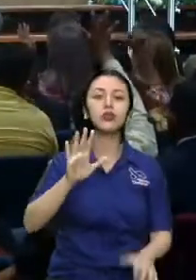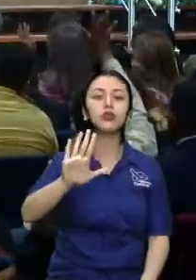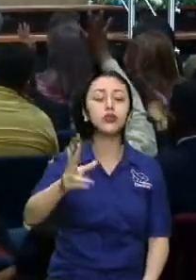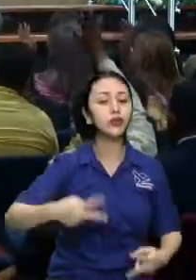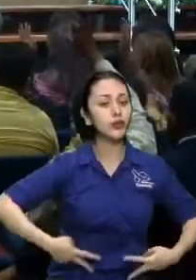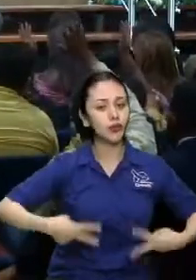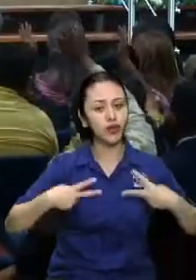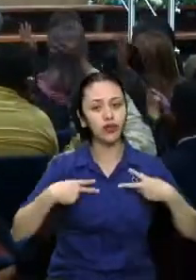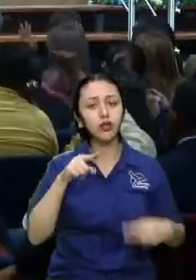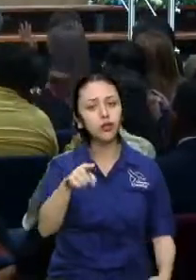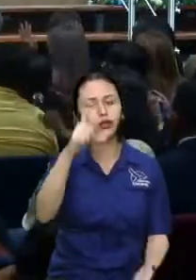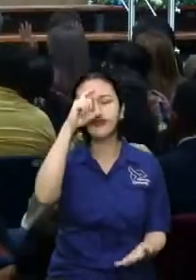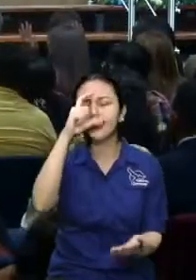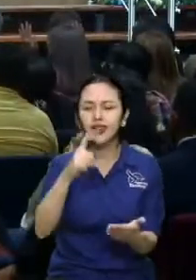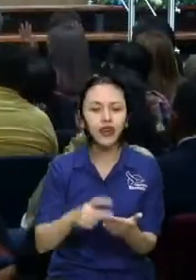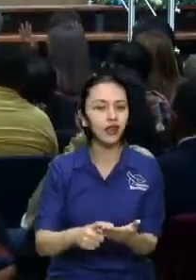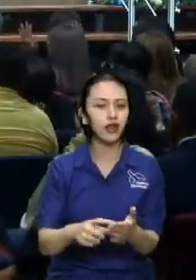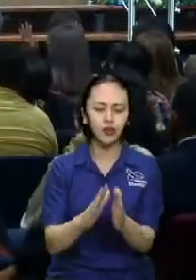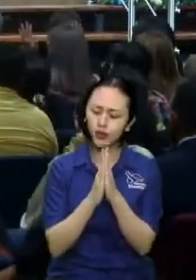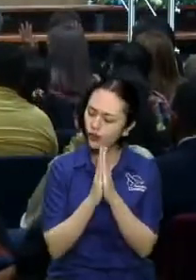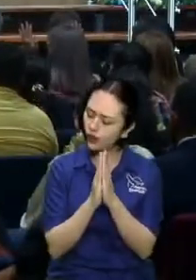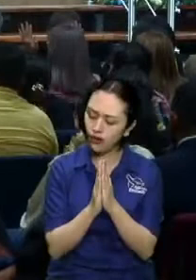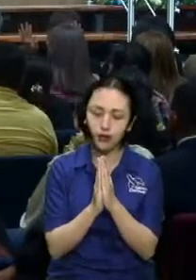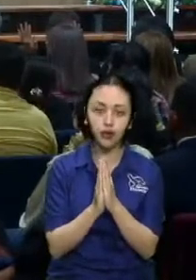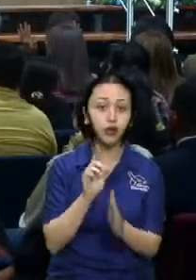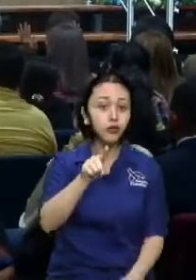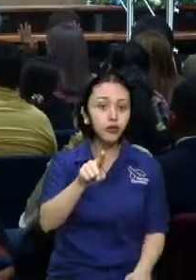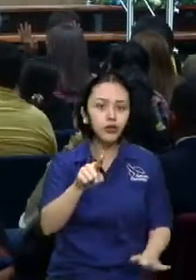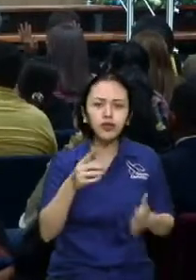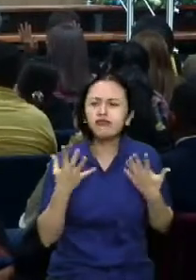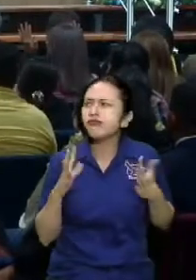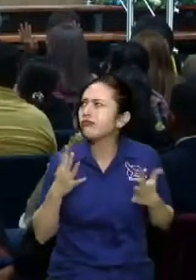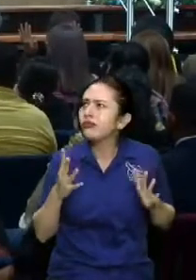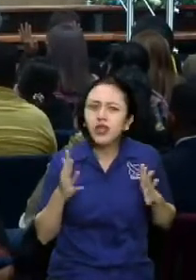favor, no temas.